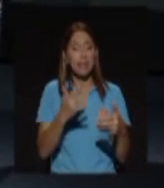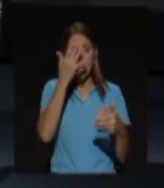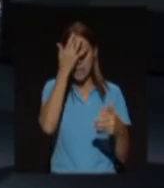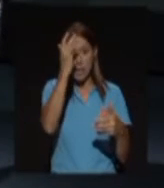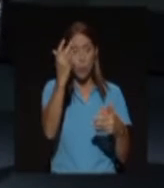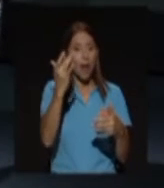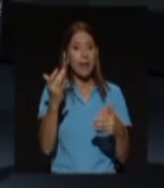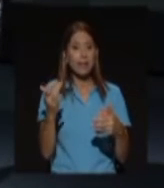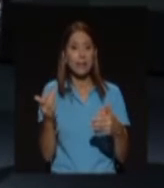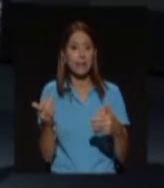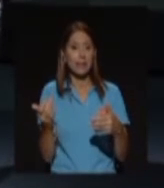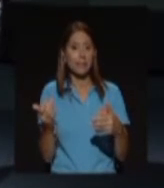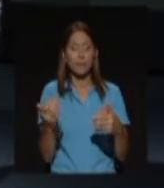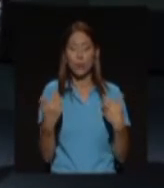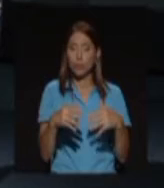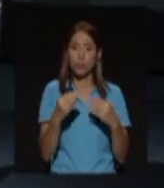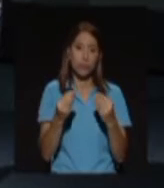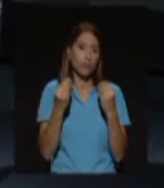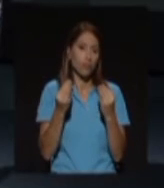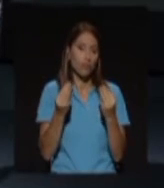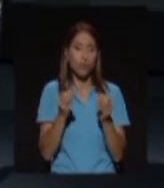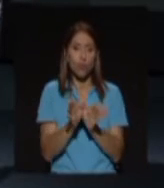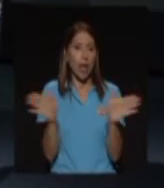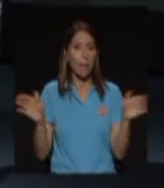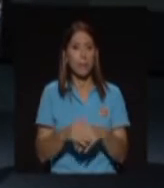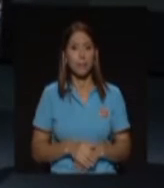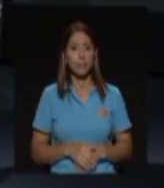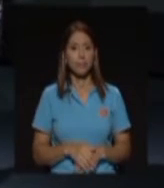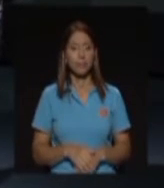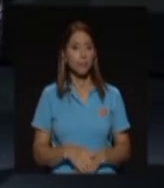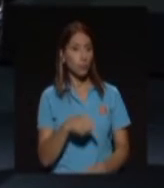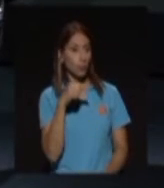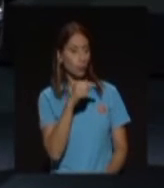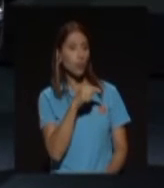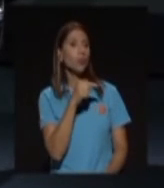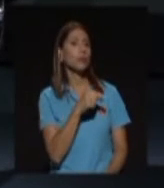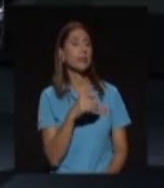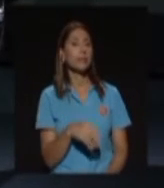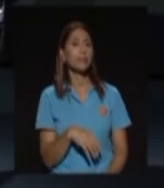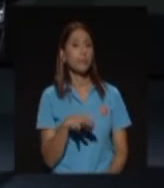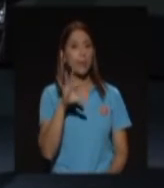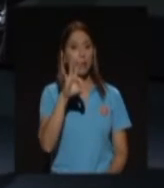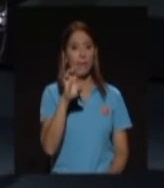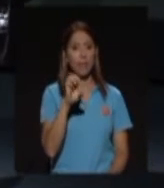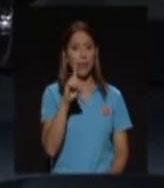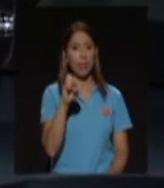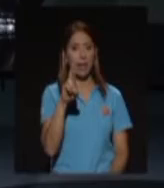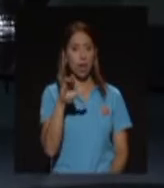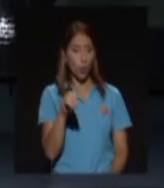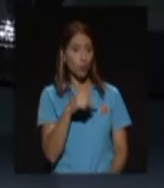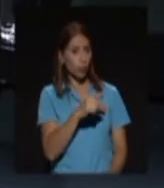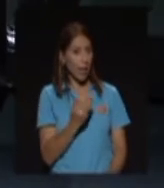intelectuales muy amplias, ¿verdad? Usted, don Federico, ha sido académico, y lo